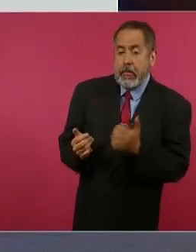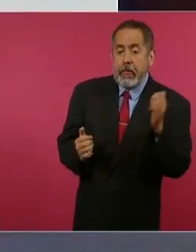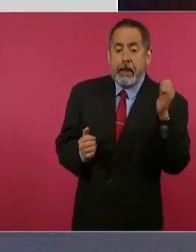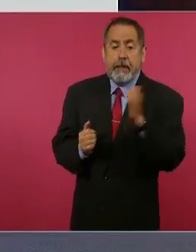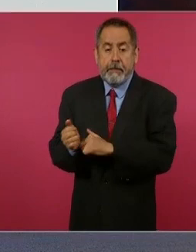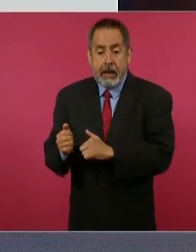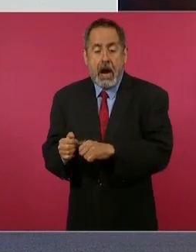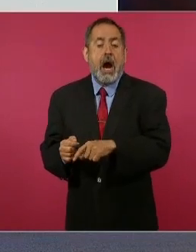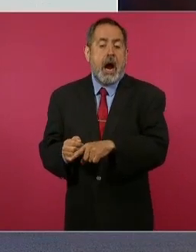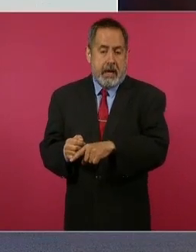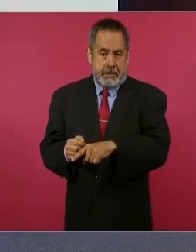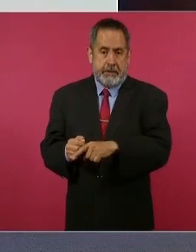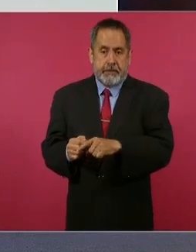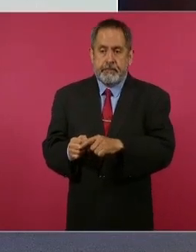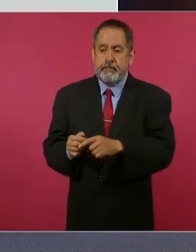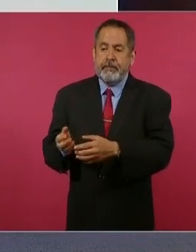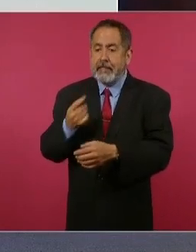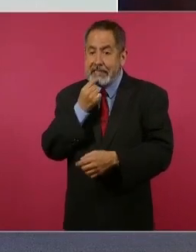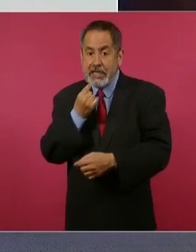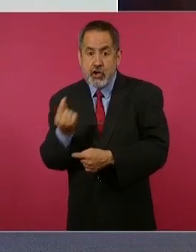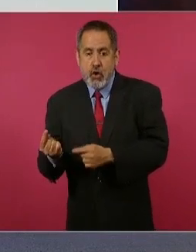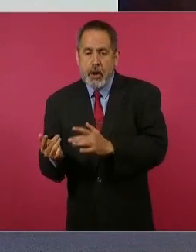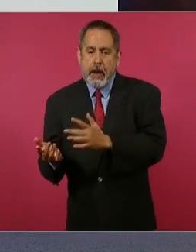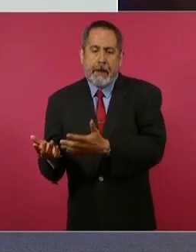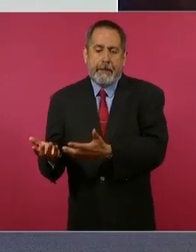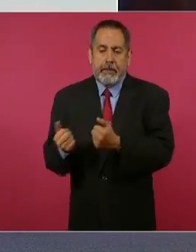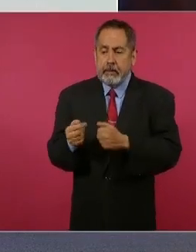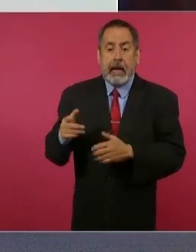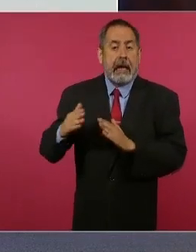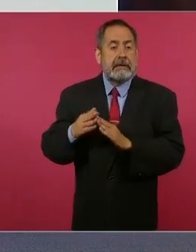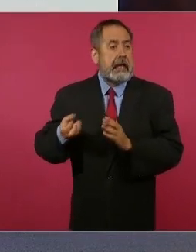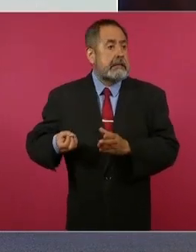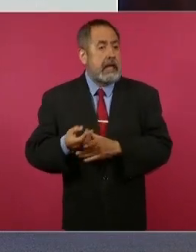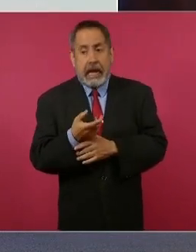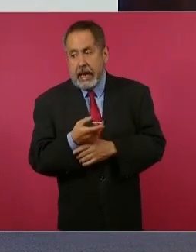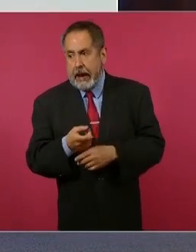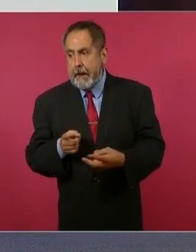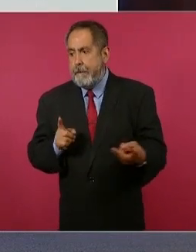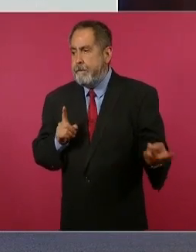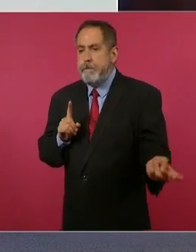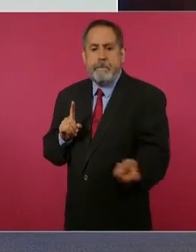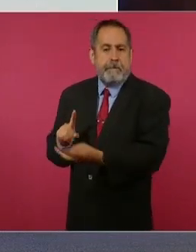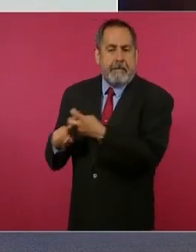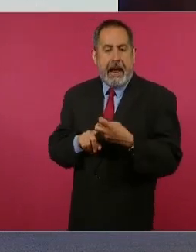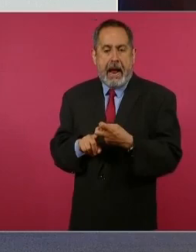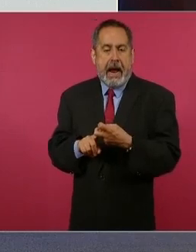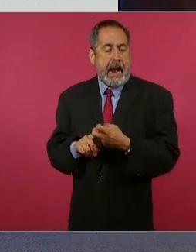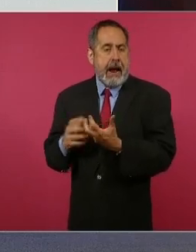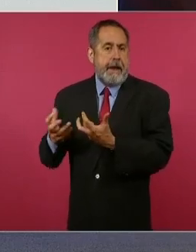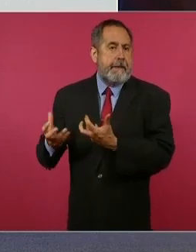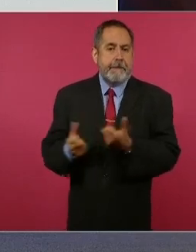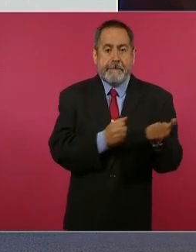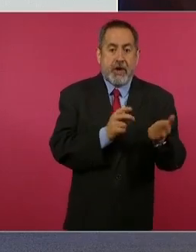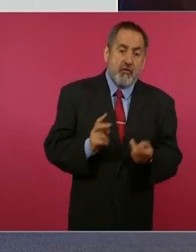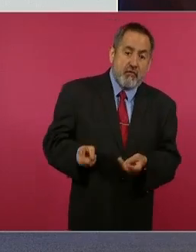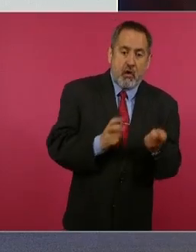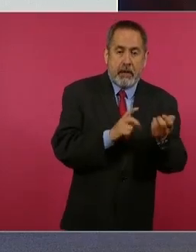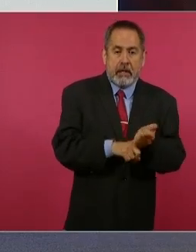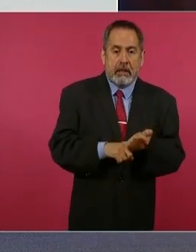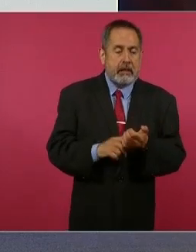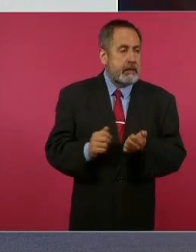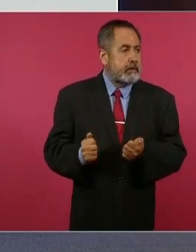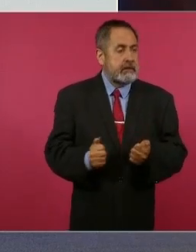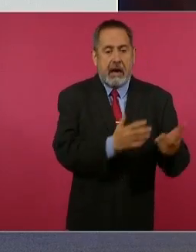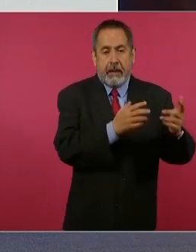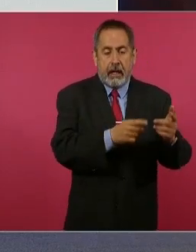habría sido la persona que contactó a la víctima para que saliera de su casa y así poder privarlo